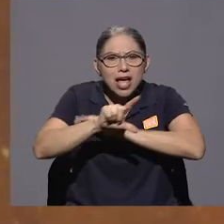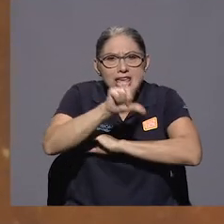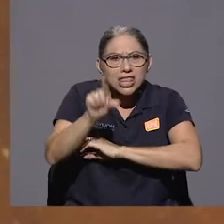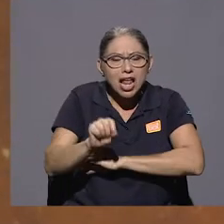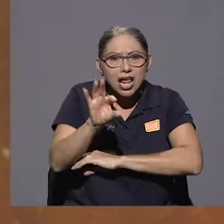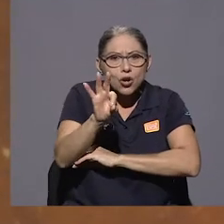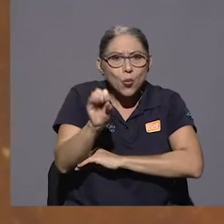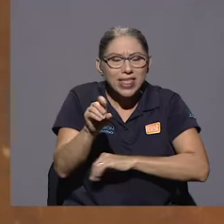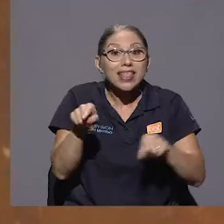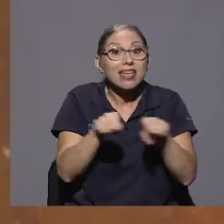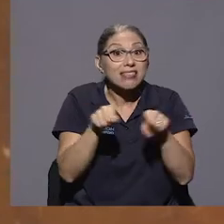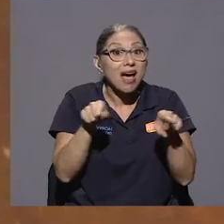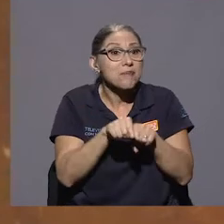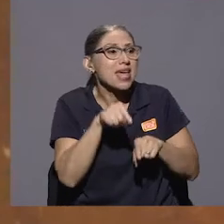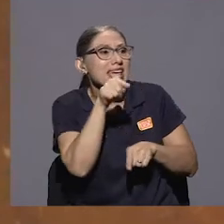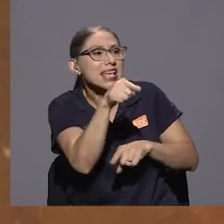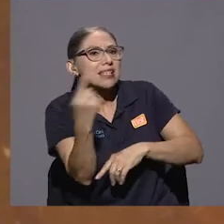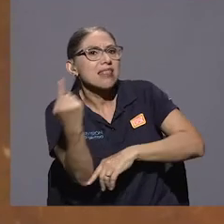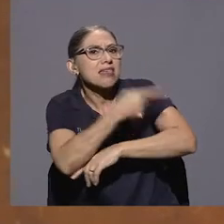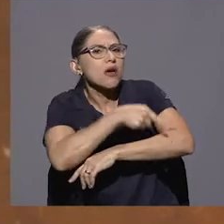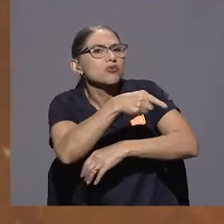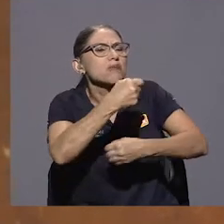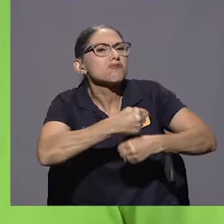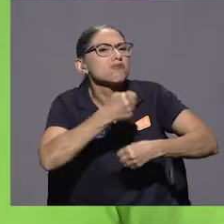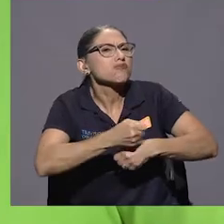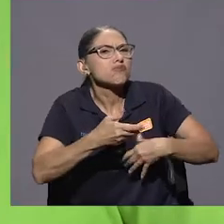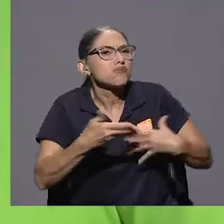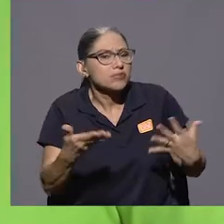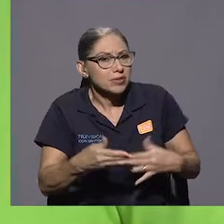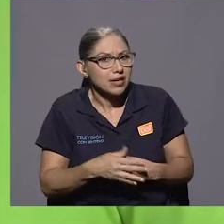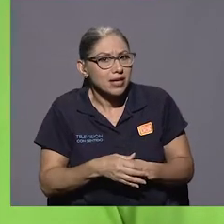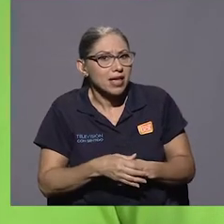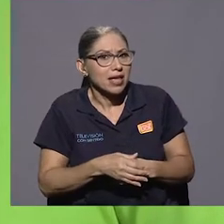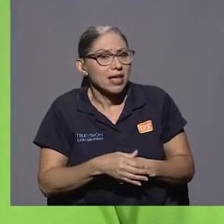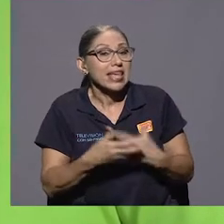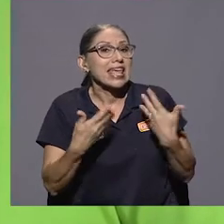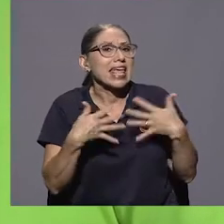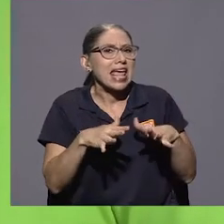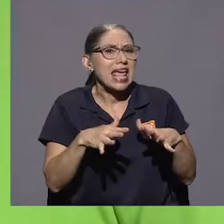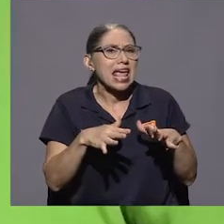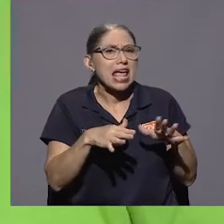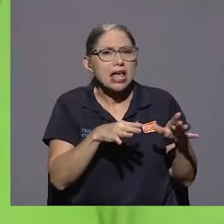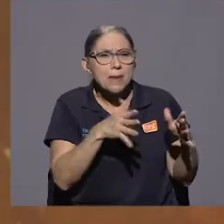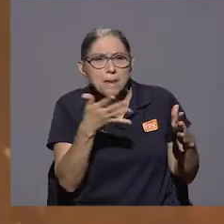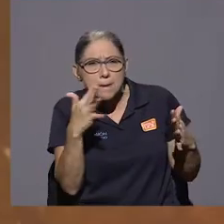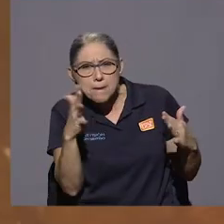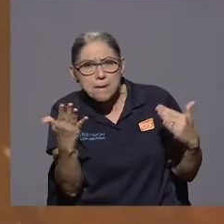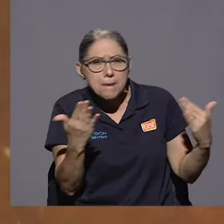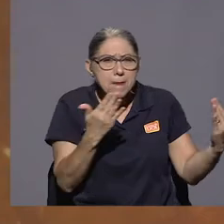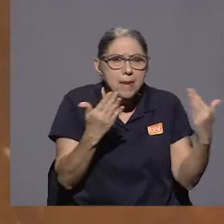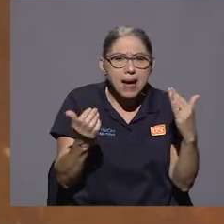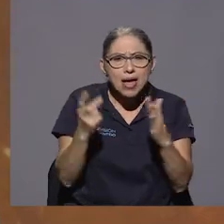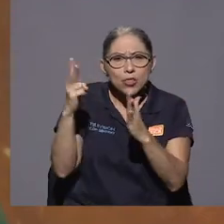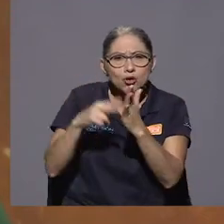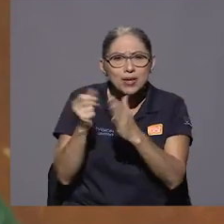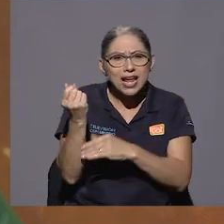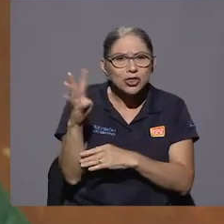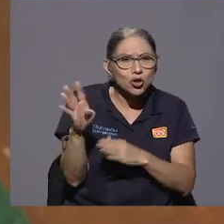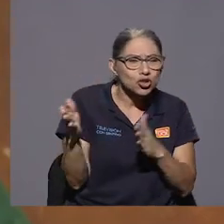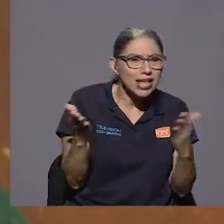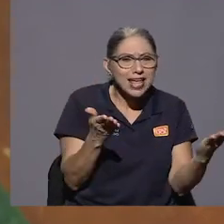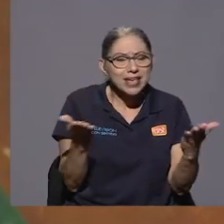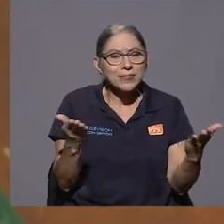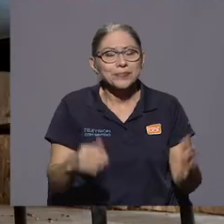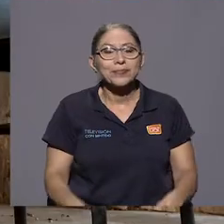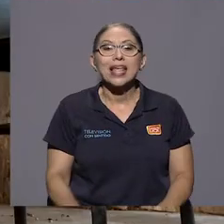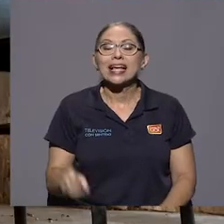que te ponen ese día específicamente. Que el paralelismo guarda hacia el 2014, Brasil 2014. Sí.